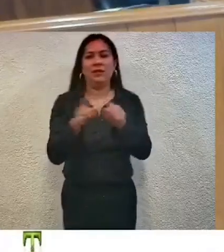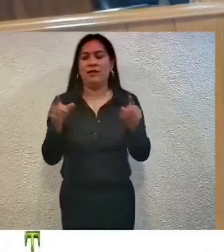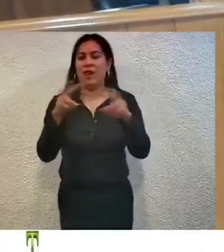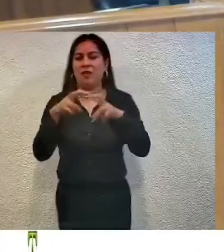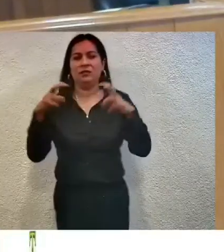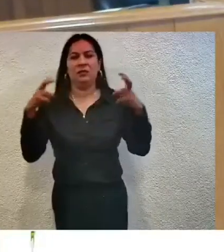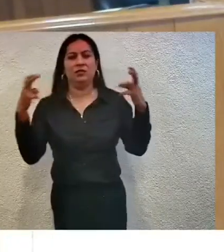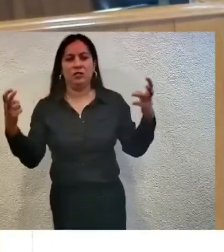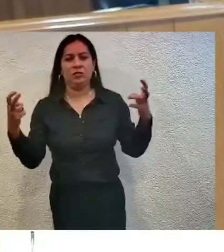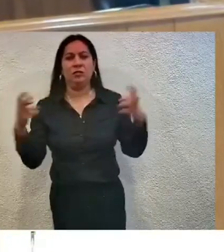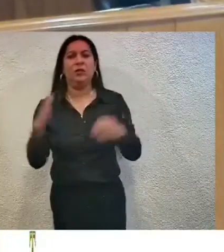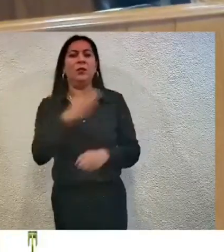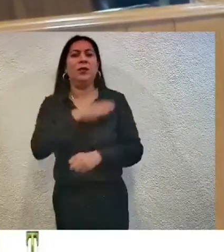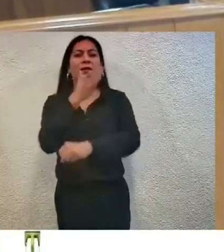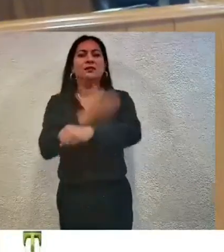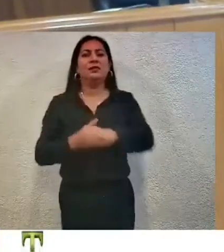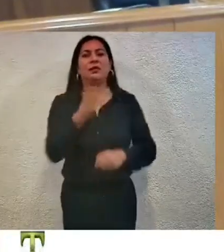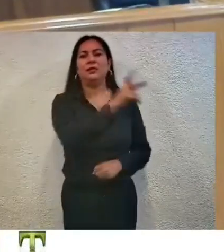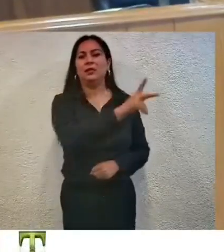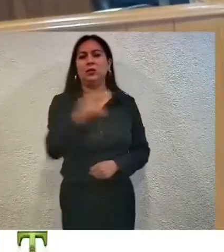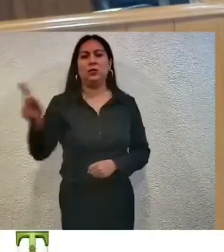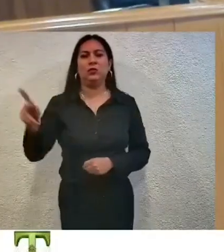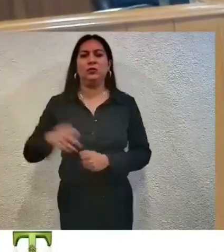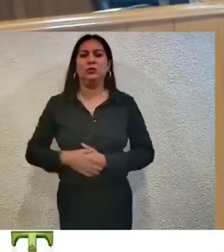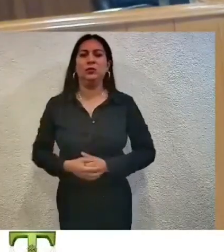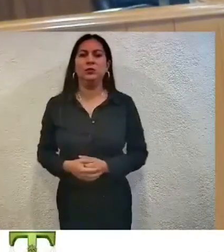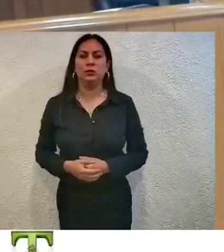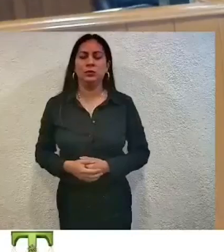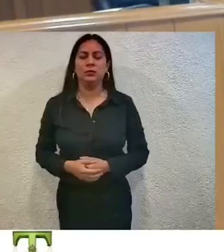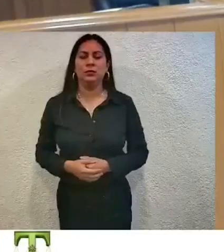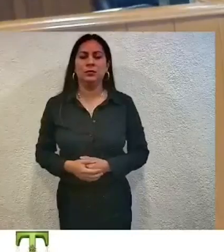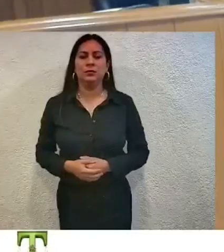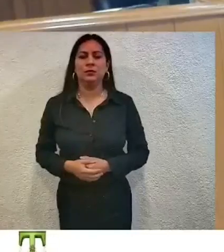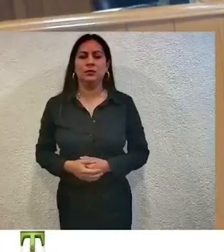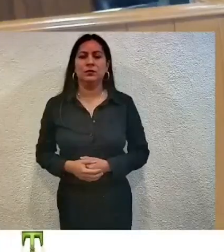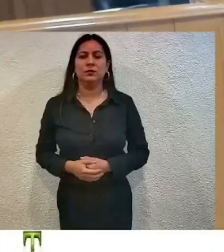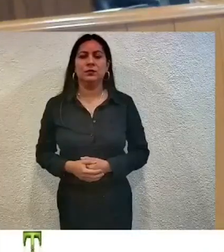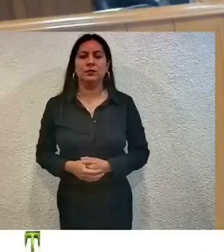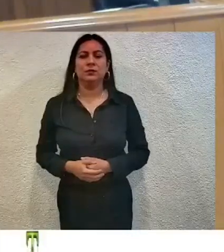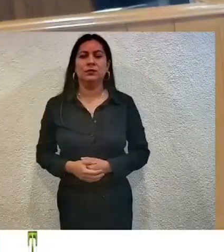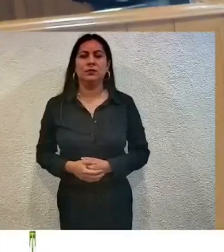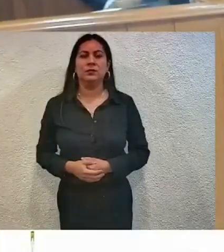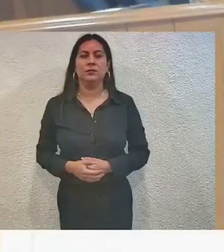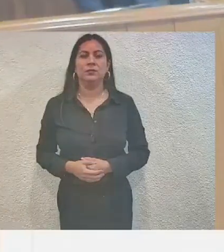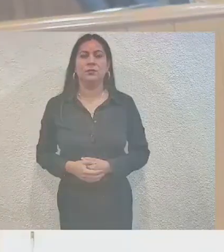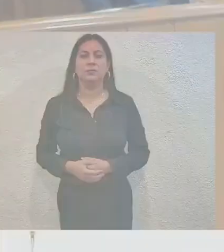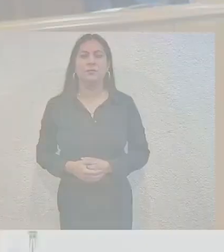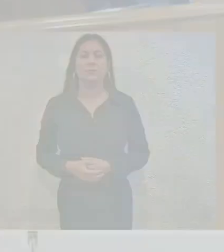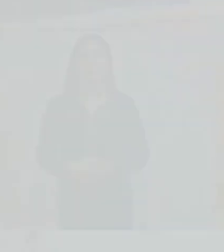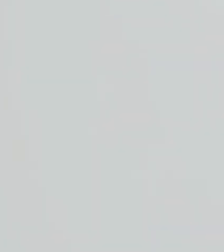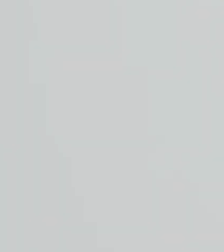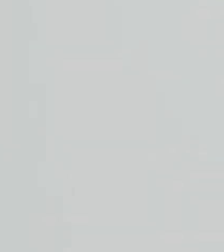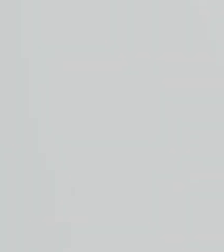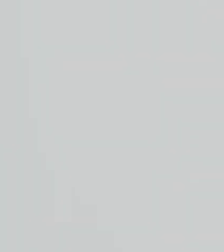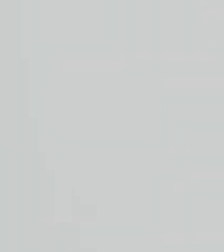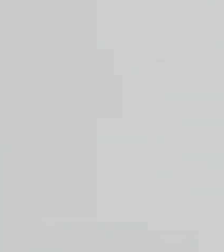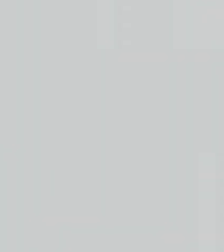15:42, se declara concluida la presente sesión. Buenas tardes a todas y a todos. Buenas tardes. Buenas tardes.